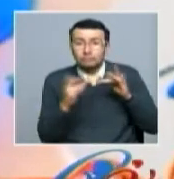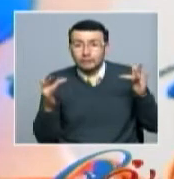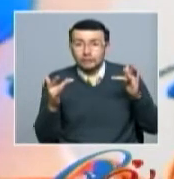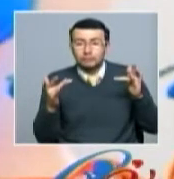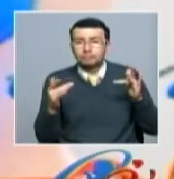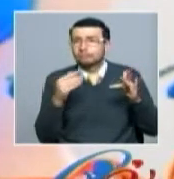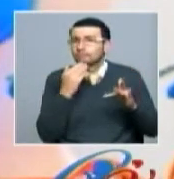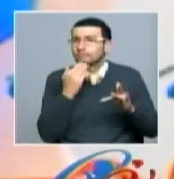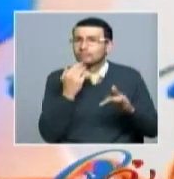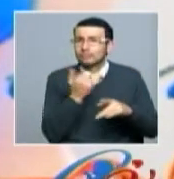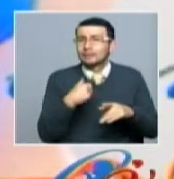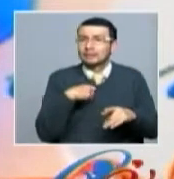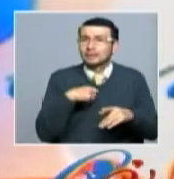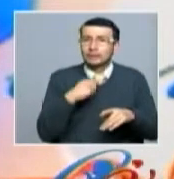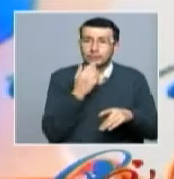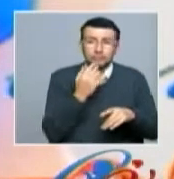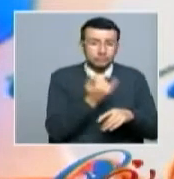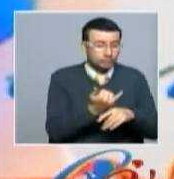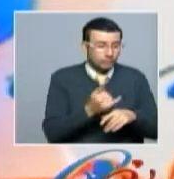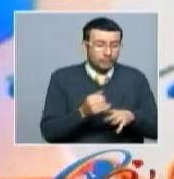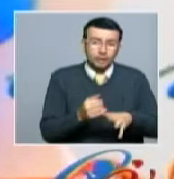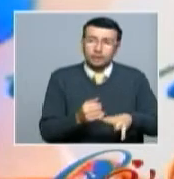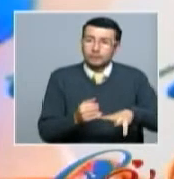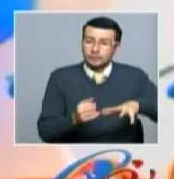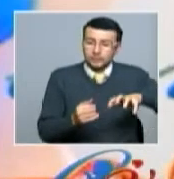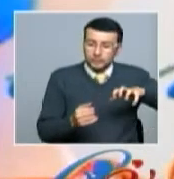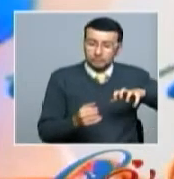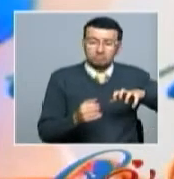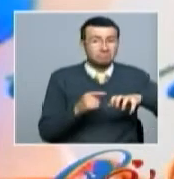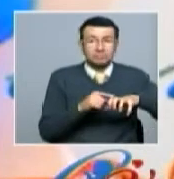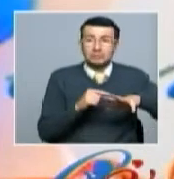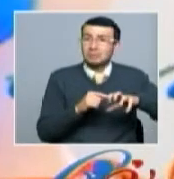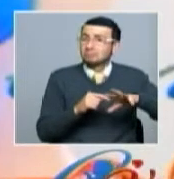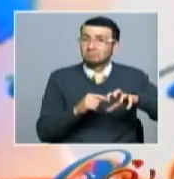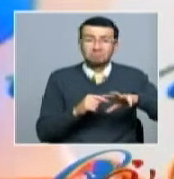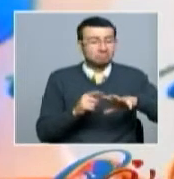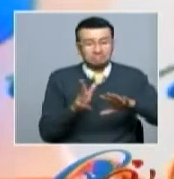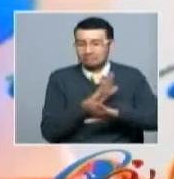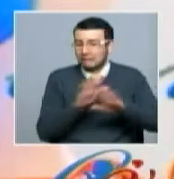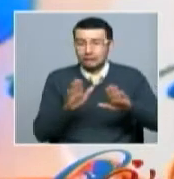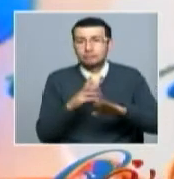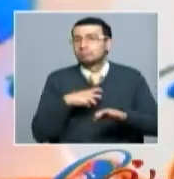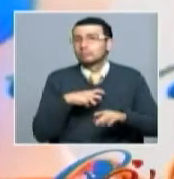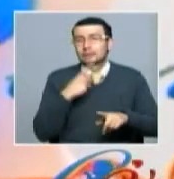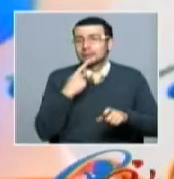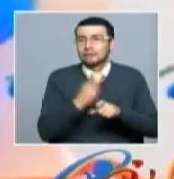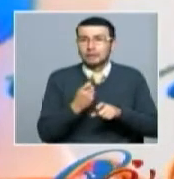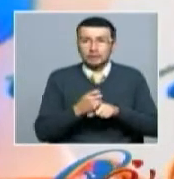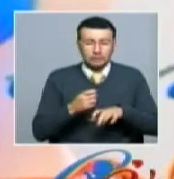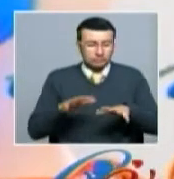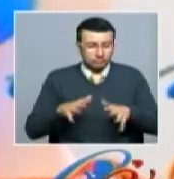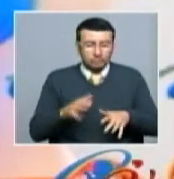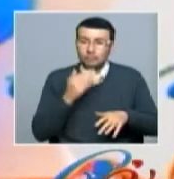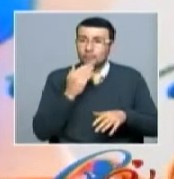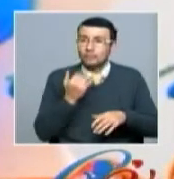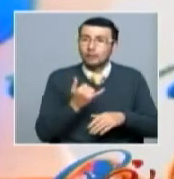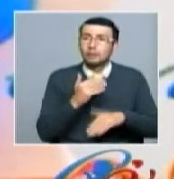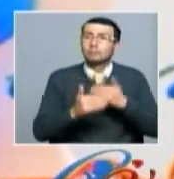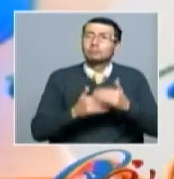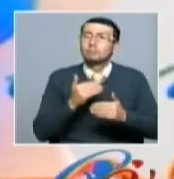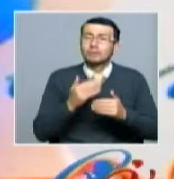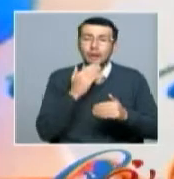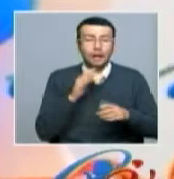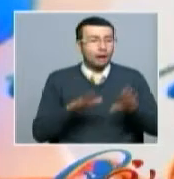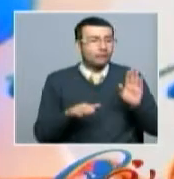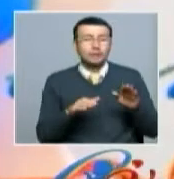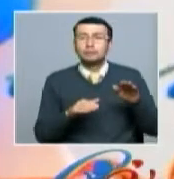los músculos de la región posterior quedan sin inervación motora. Entonces pierde y se produce la mano